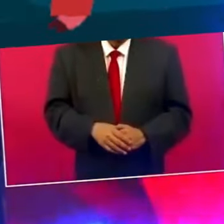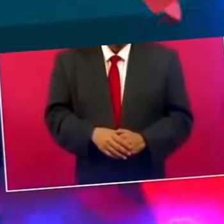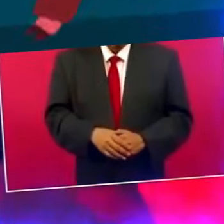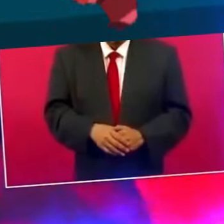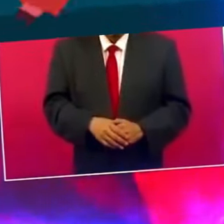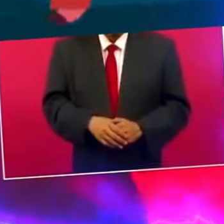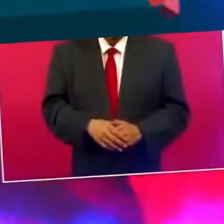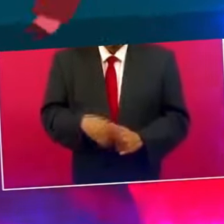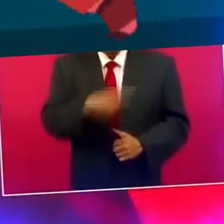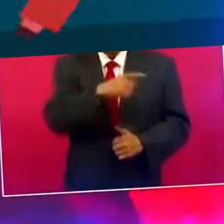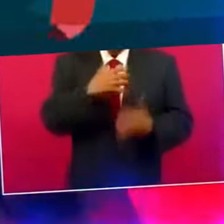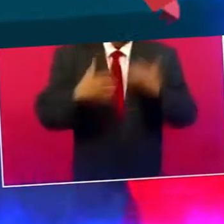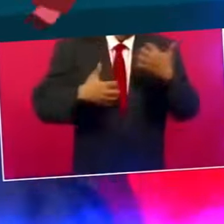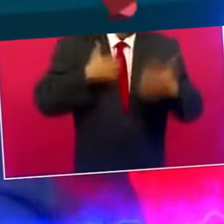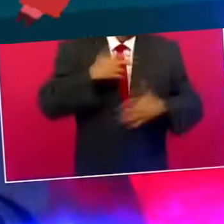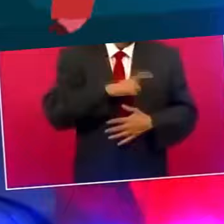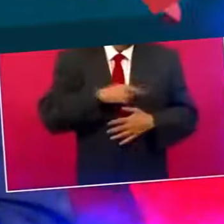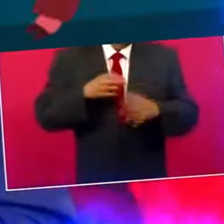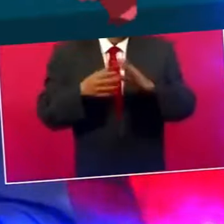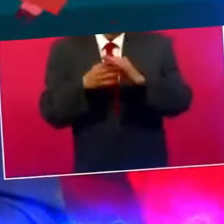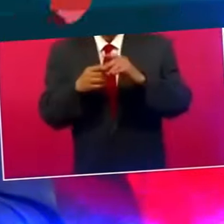Es una desesperación, o sea,